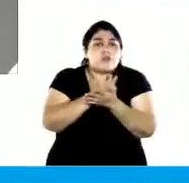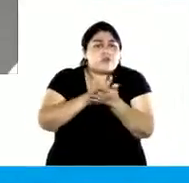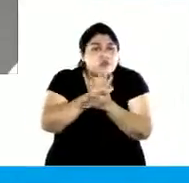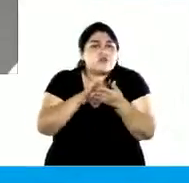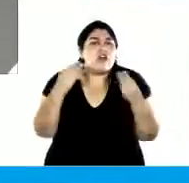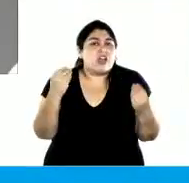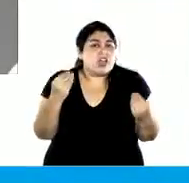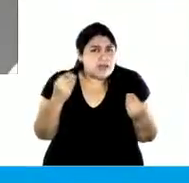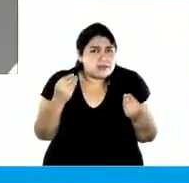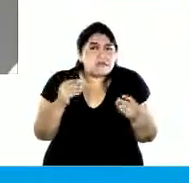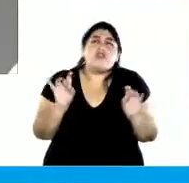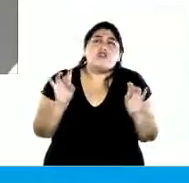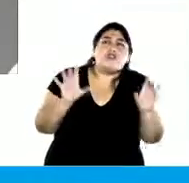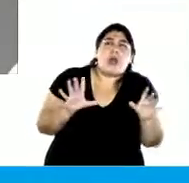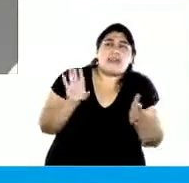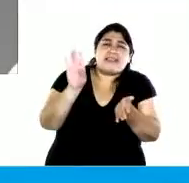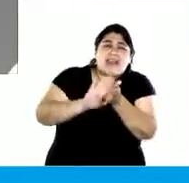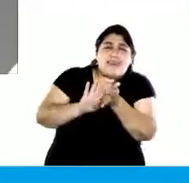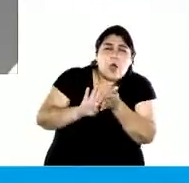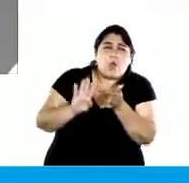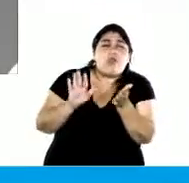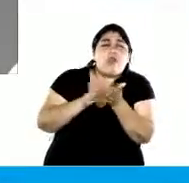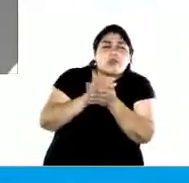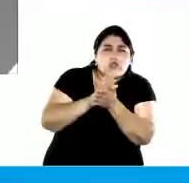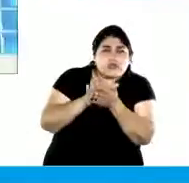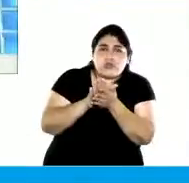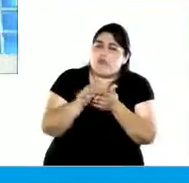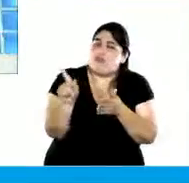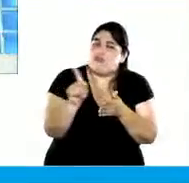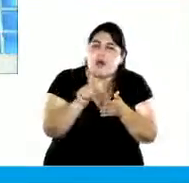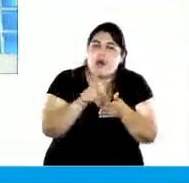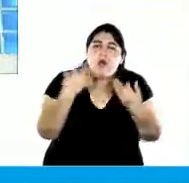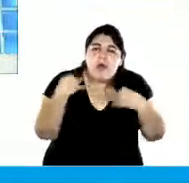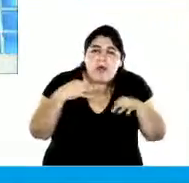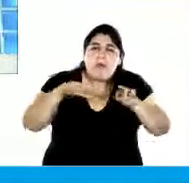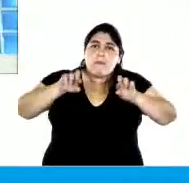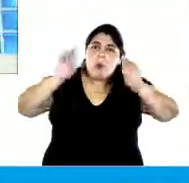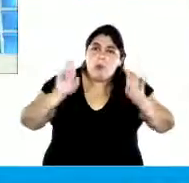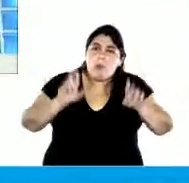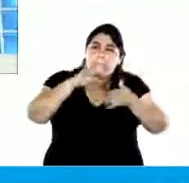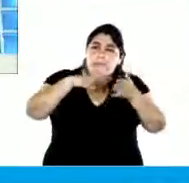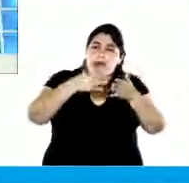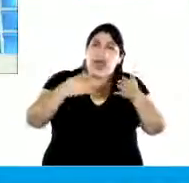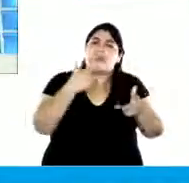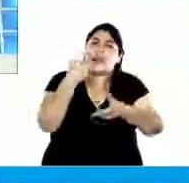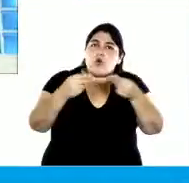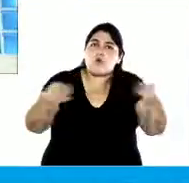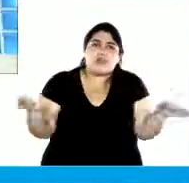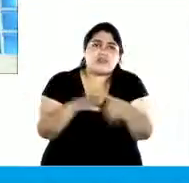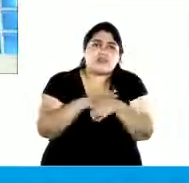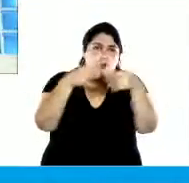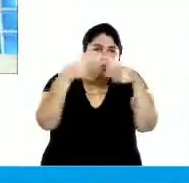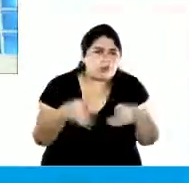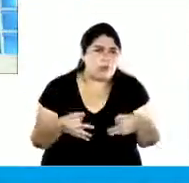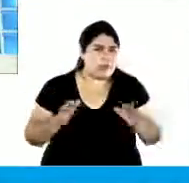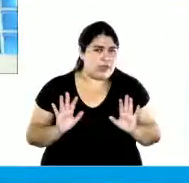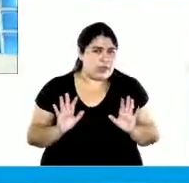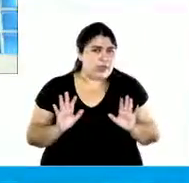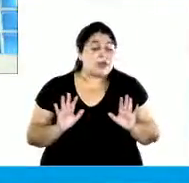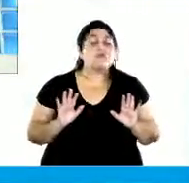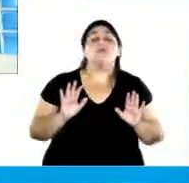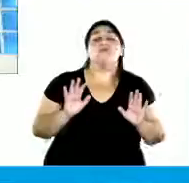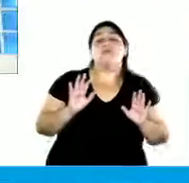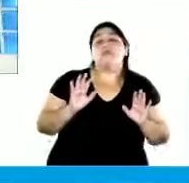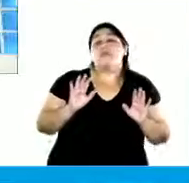esta crisis no es solamente una moratoria, es establecer un plan de vacunación efectivo. Y si no lo hay, abramos